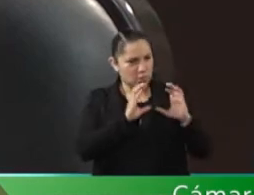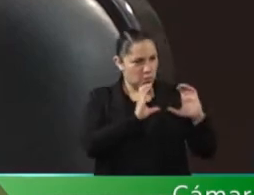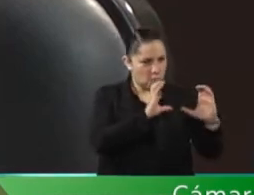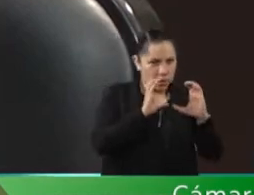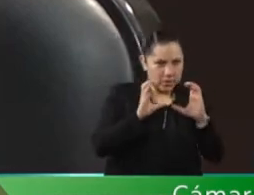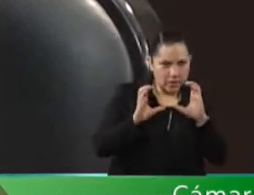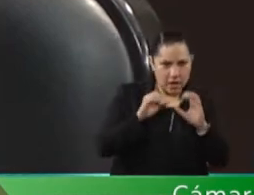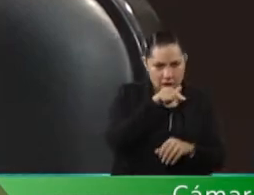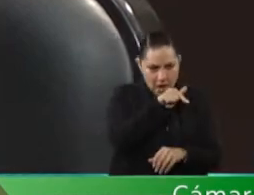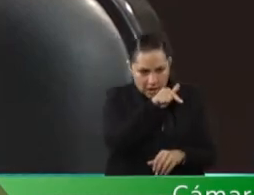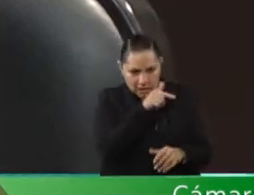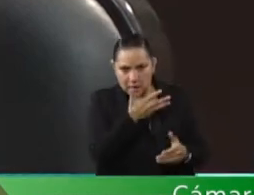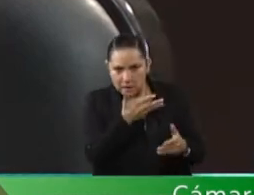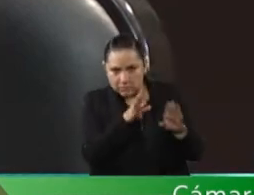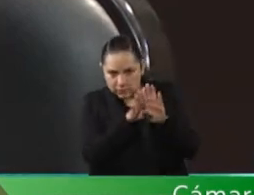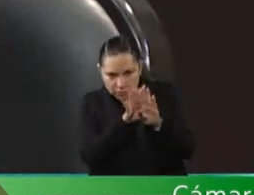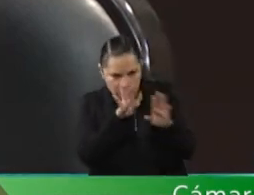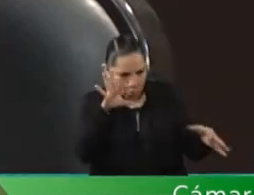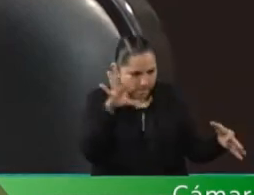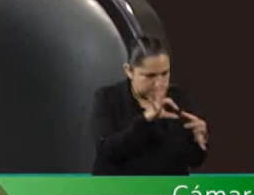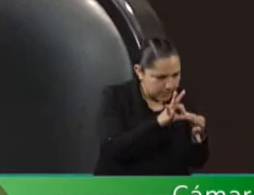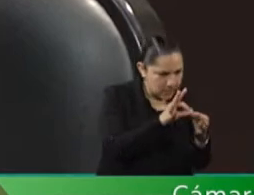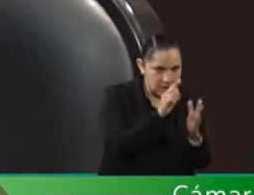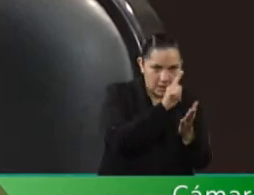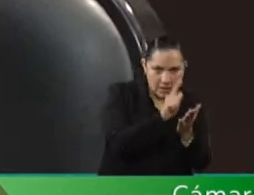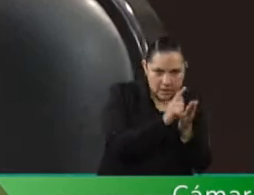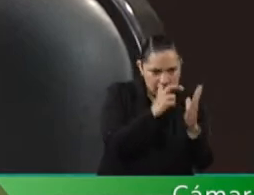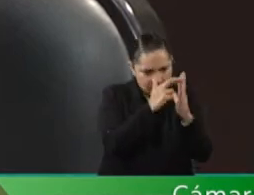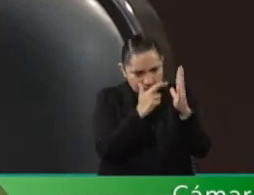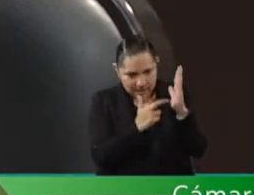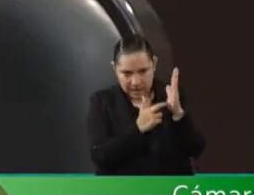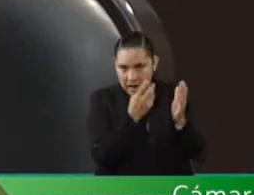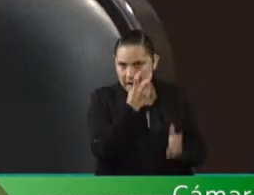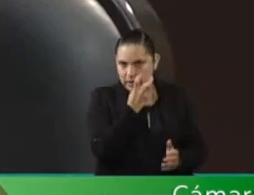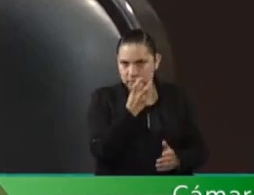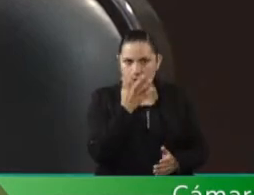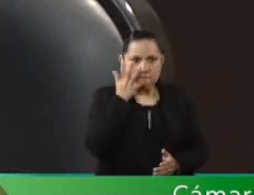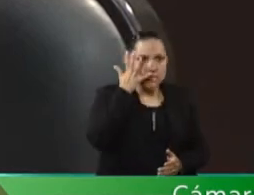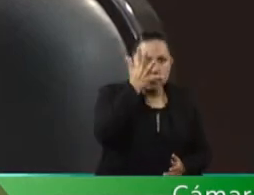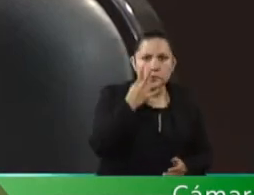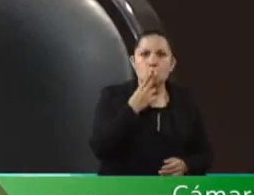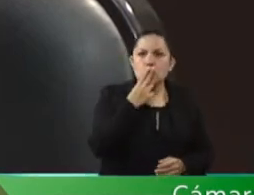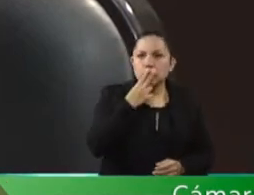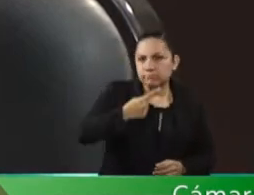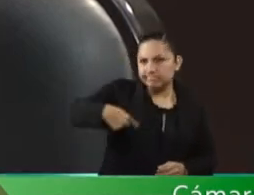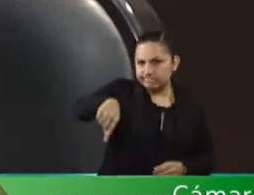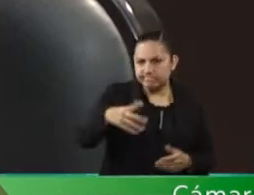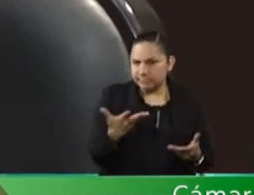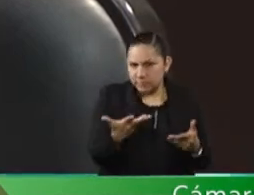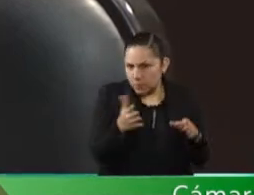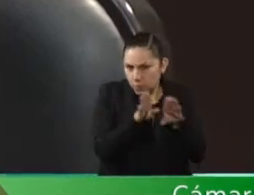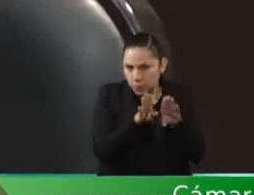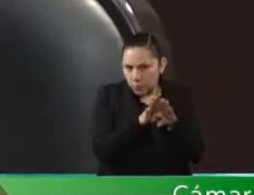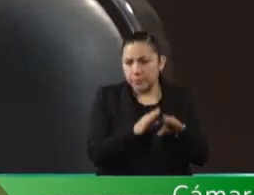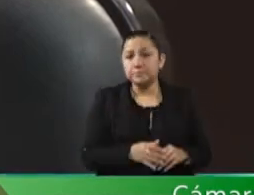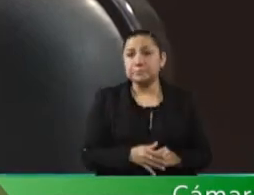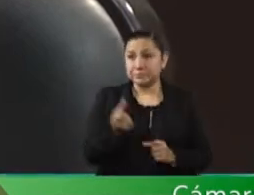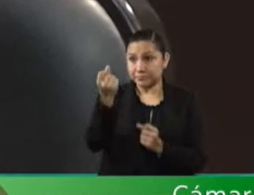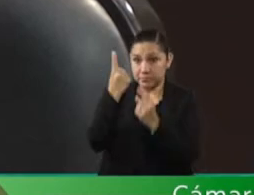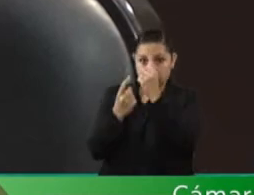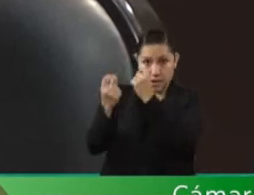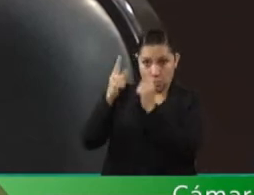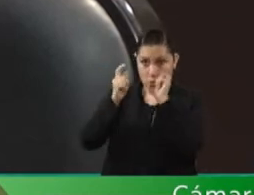del servicio eléctrico. De acuerdo con el análisis técnico y jurídico de expertos en la materia, de aprobarse esta